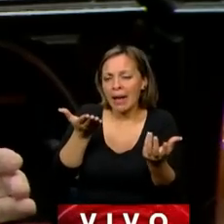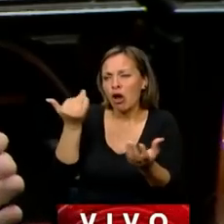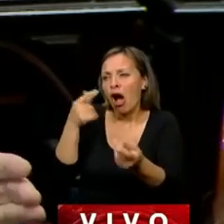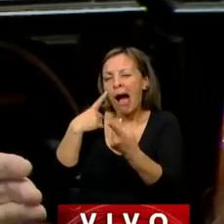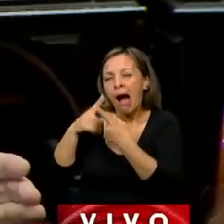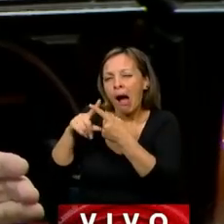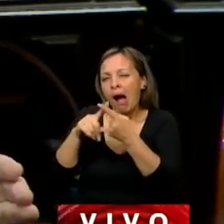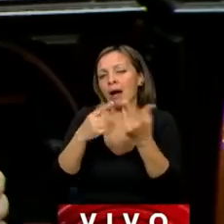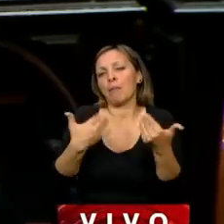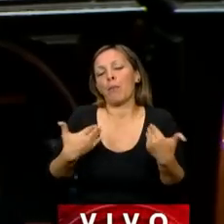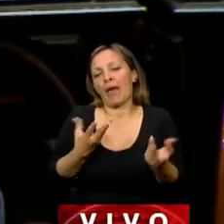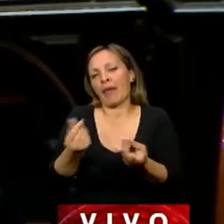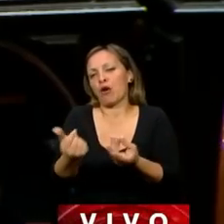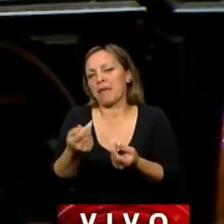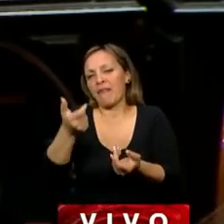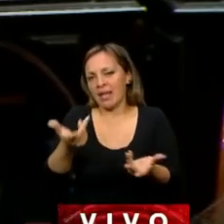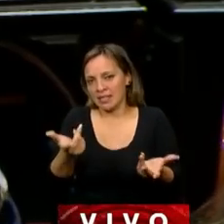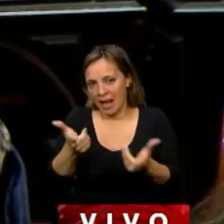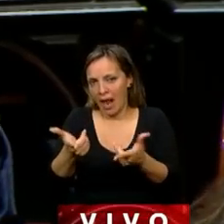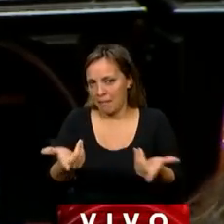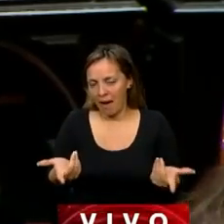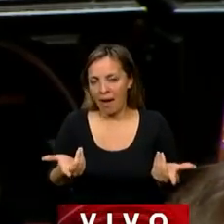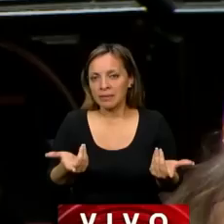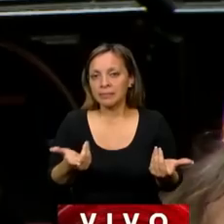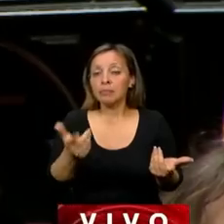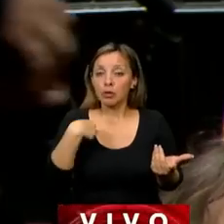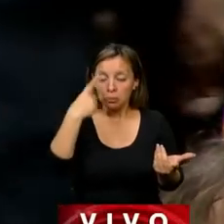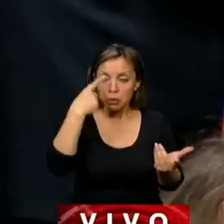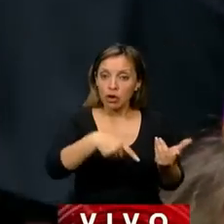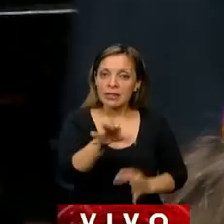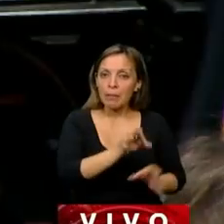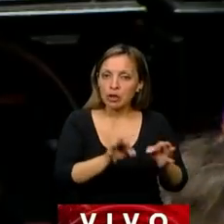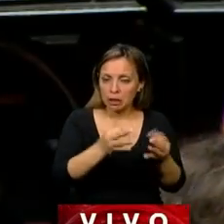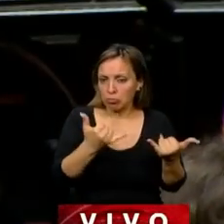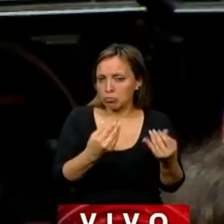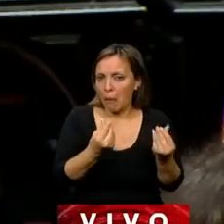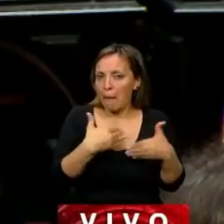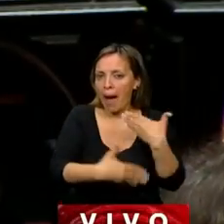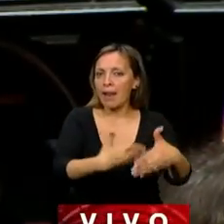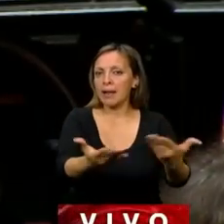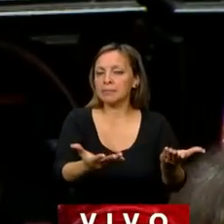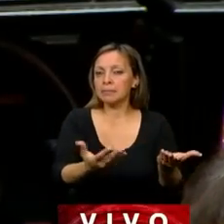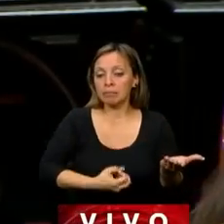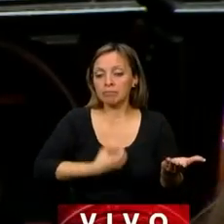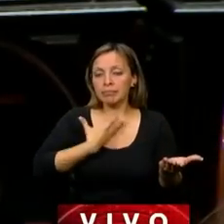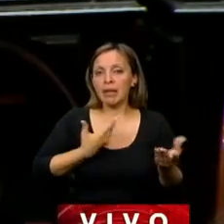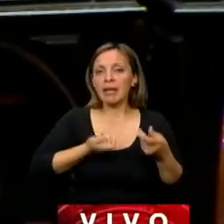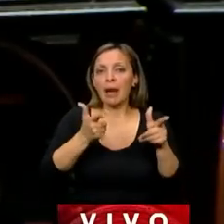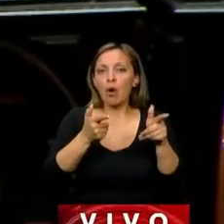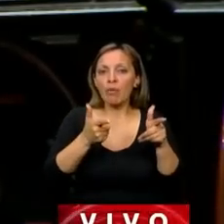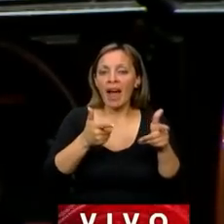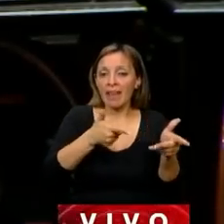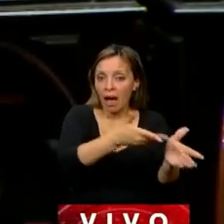facilidad a las armas. Por eso creo que esto es un paso adelante, que la entrega voluntaria de armas de